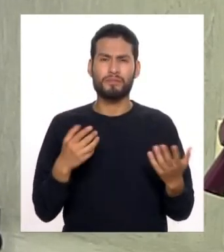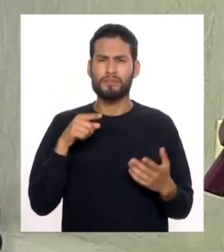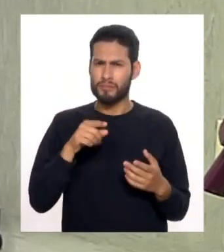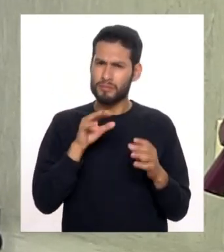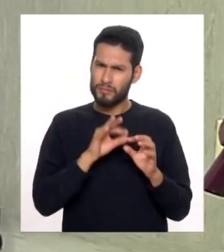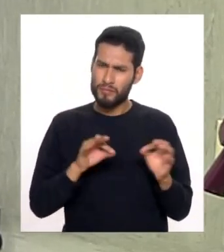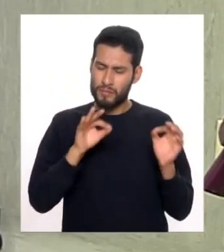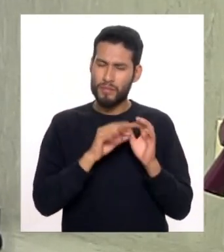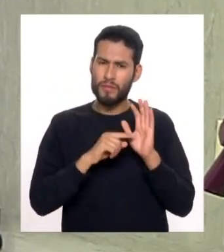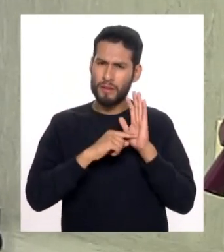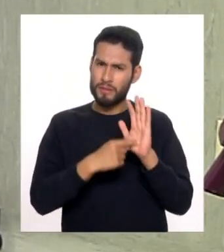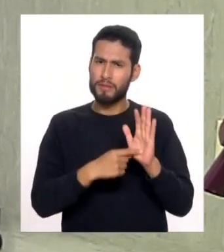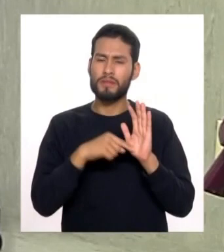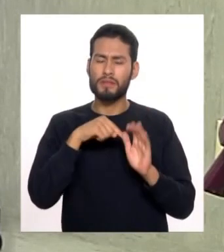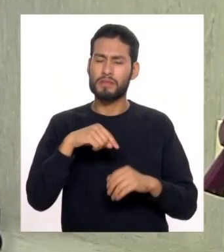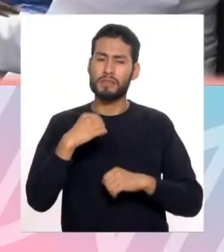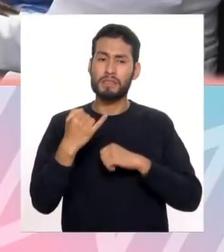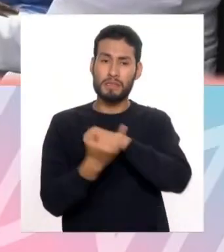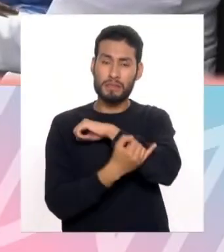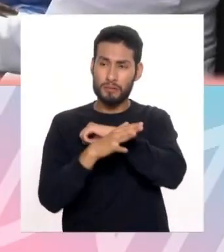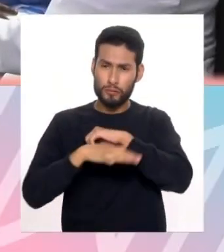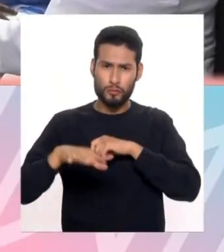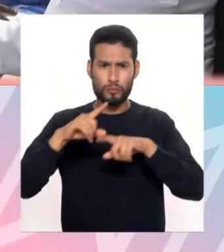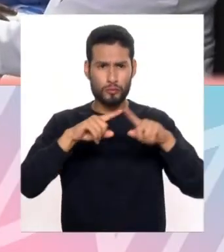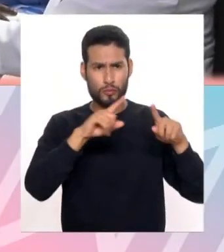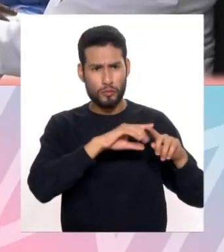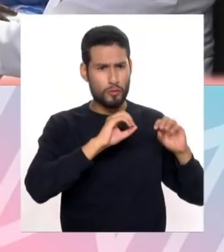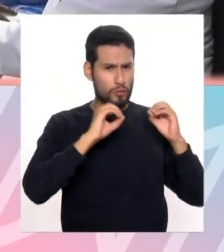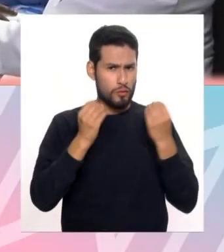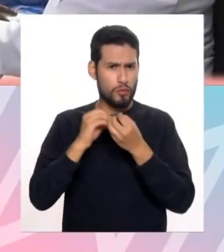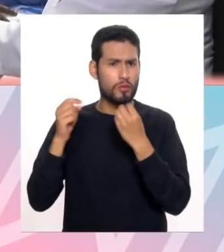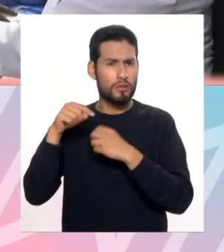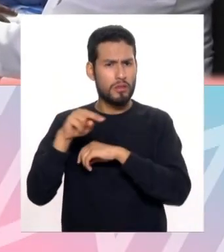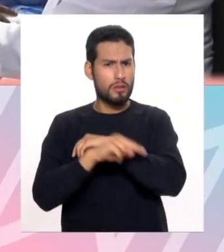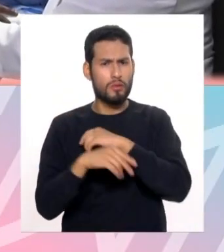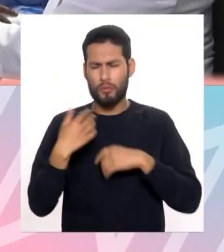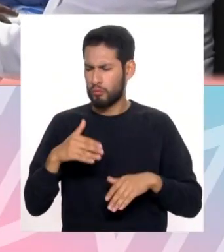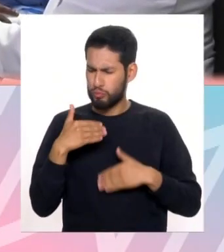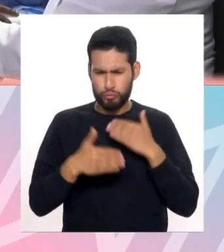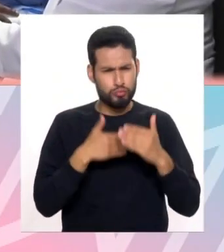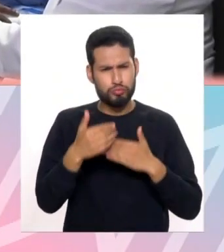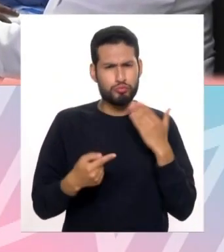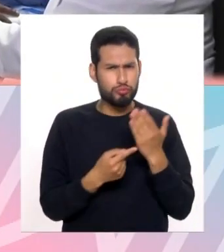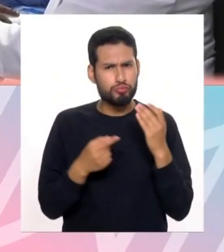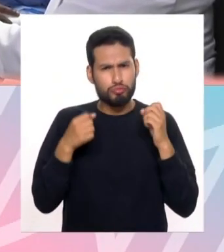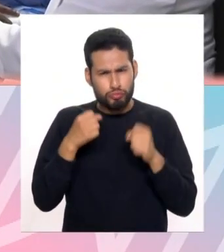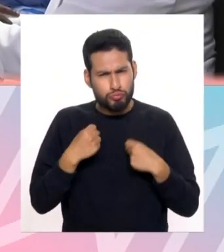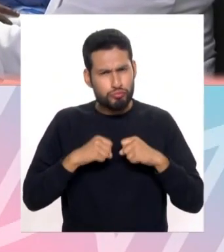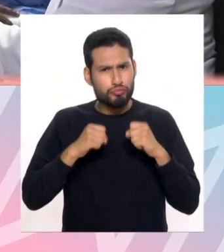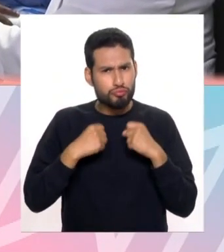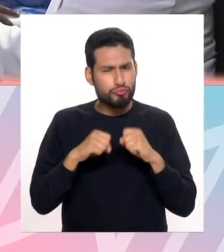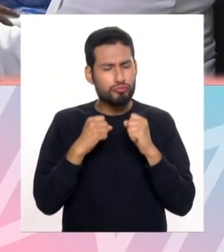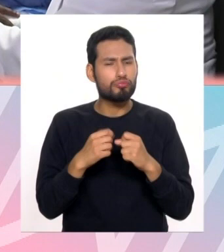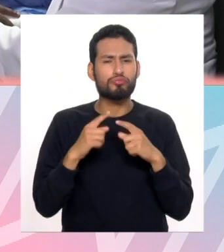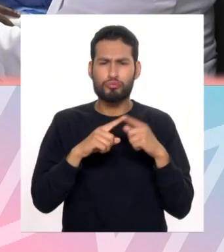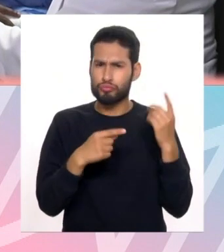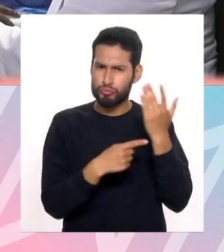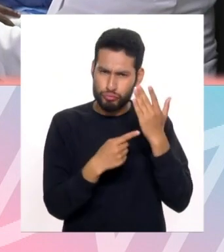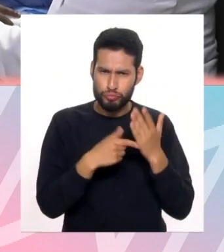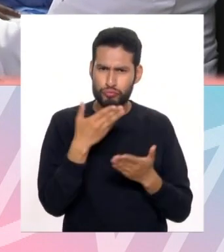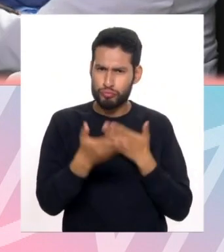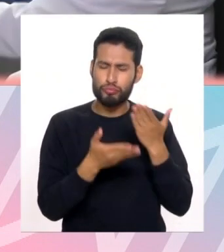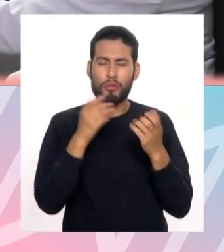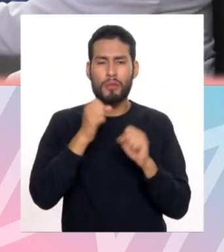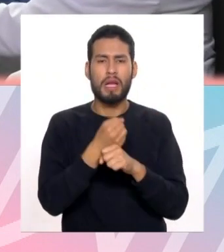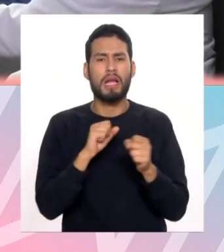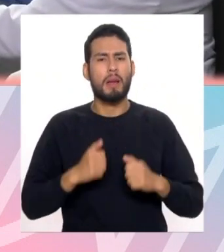en realidad que nuestras instituciones a nivel nacional están a la vanguardia, están buscando implementarse de manera tecnológica para